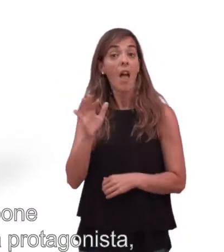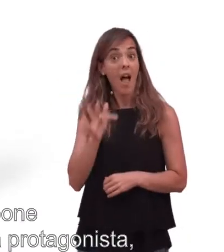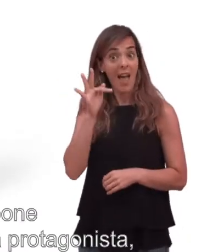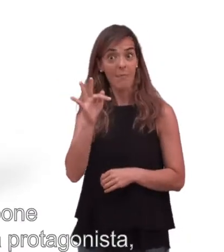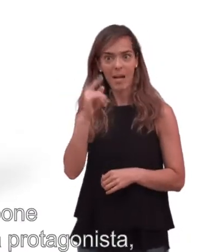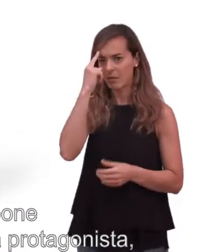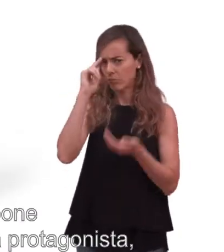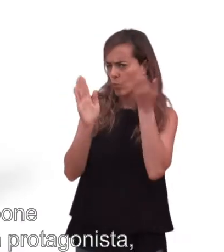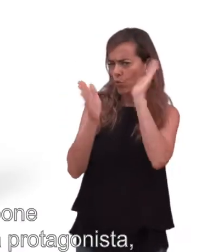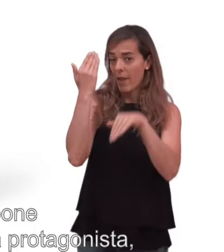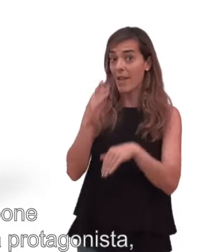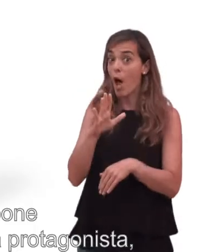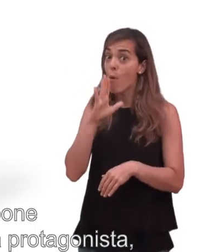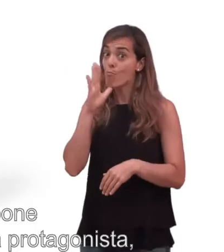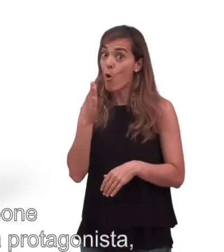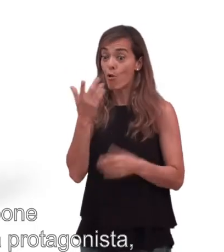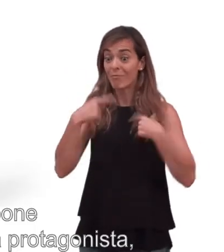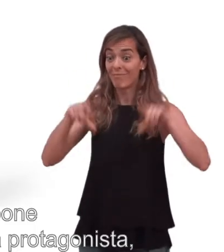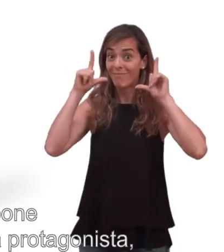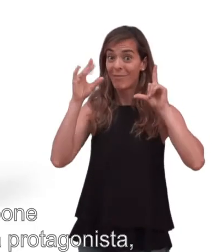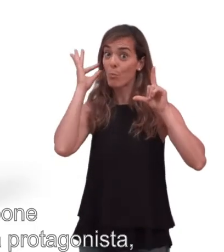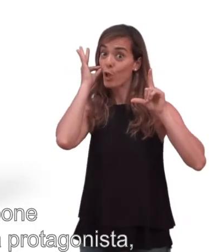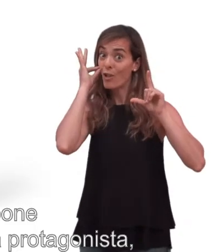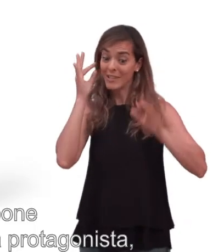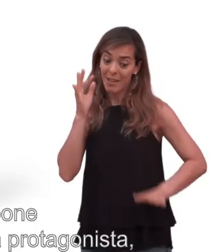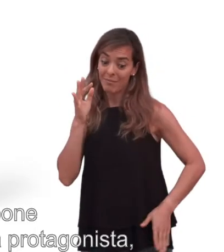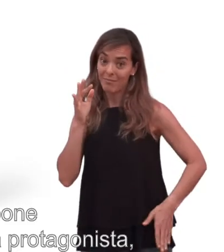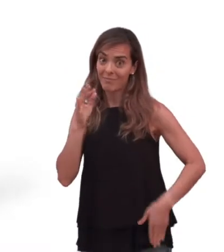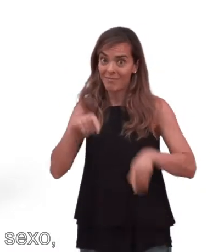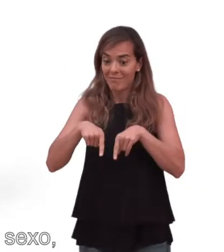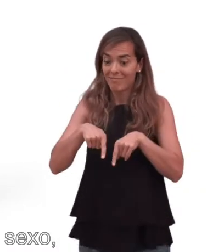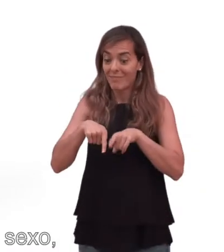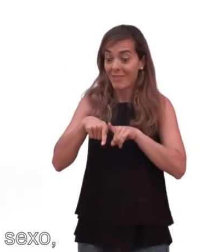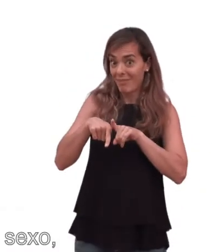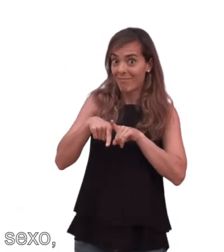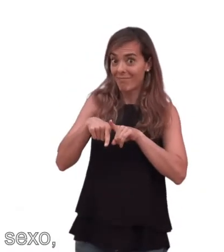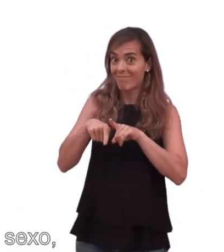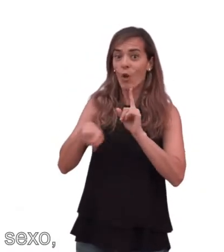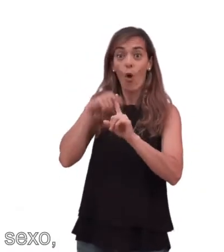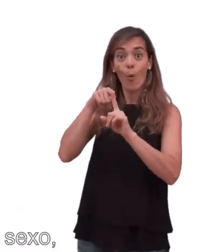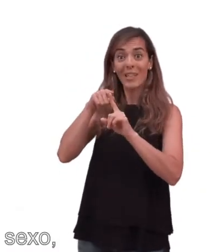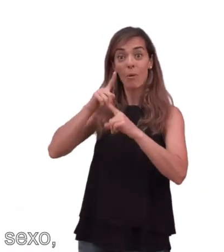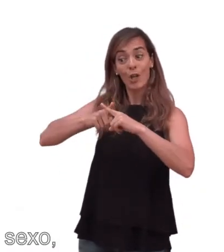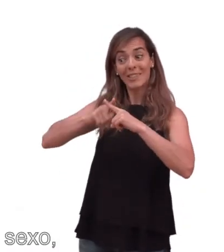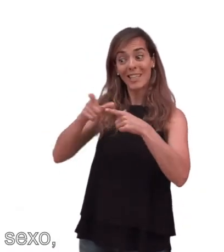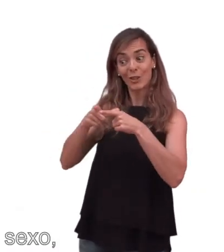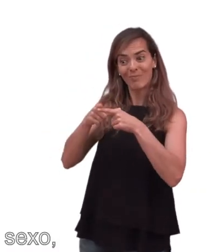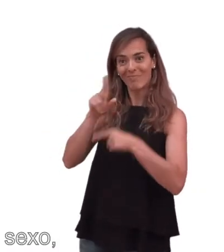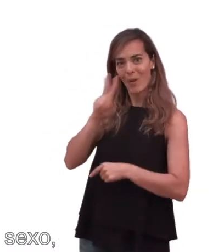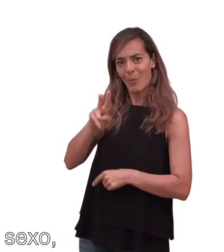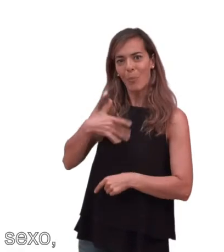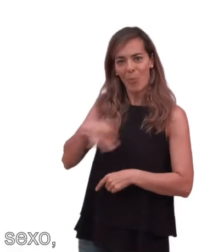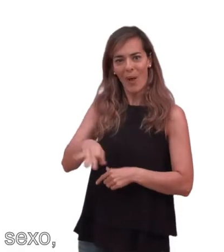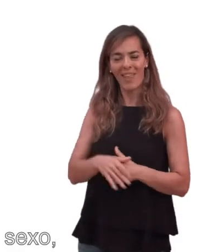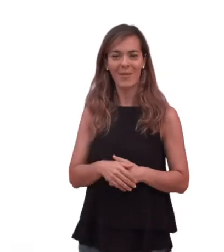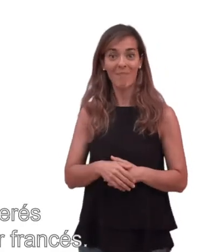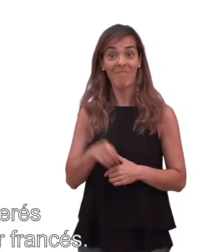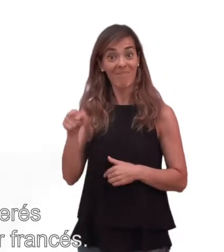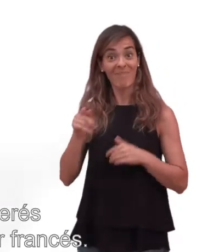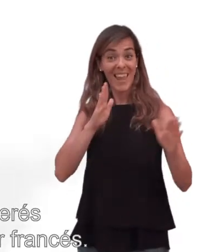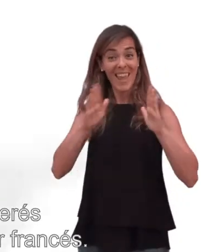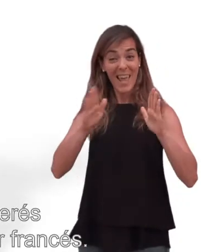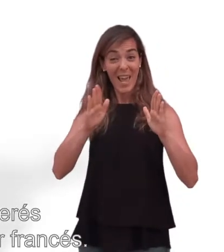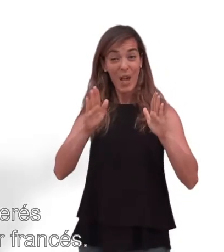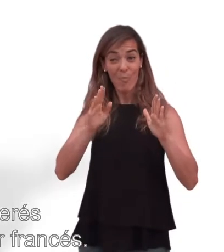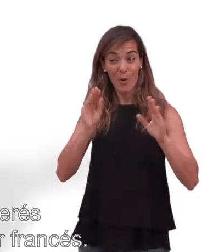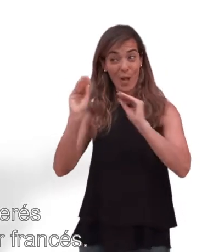supone la elevación de la pierna izquierda de la protagonista, con la que consigue mostrar su sexo, en un periodo de creciente